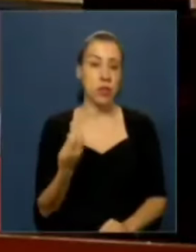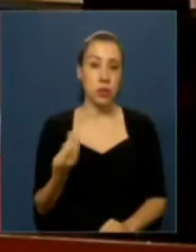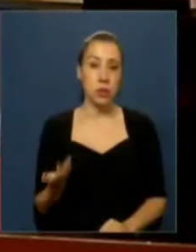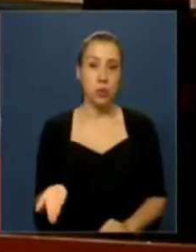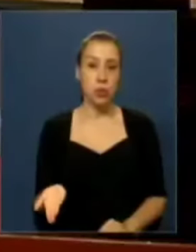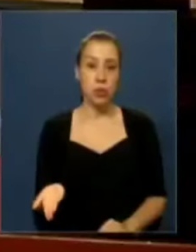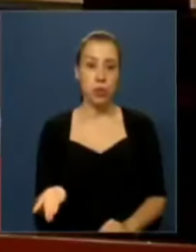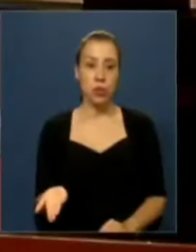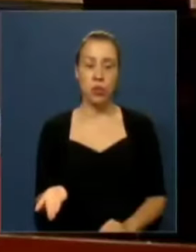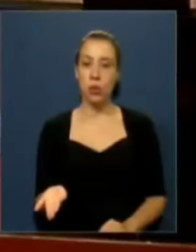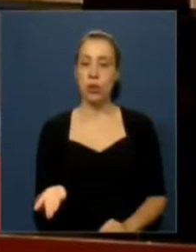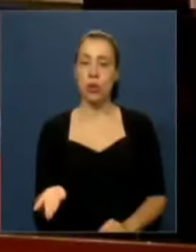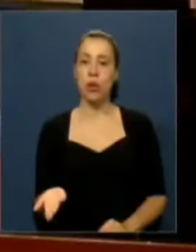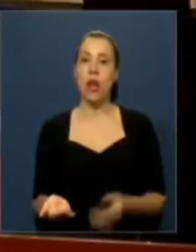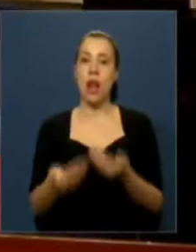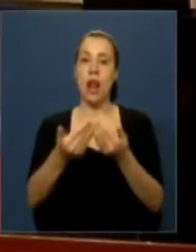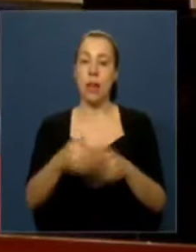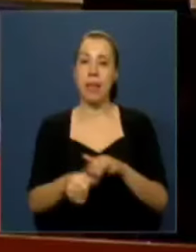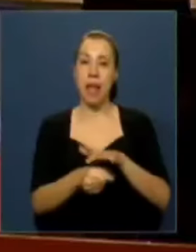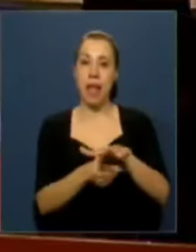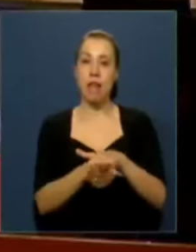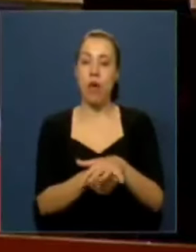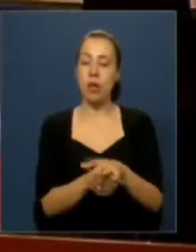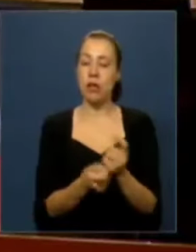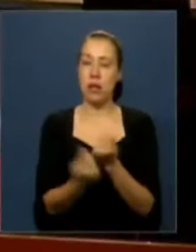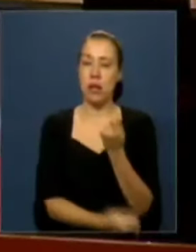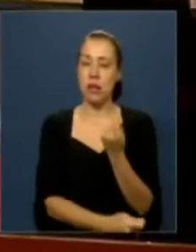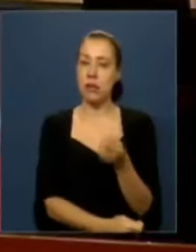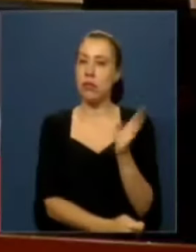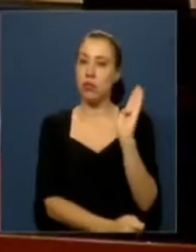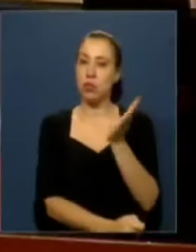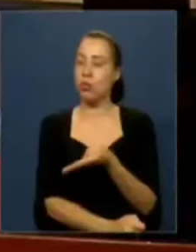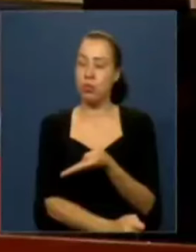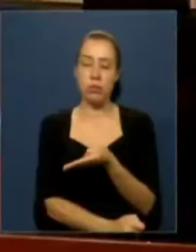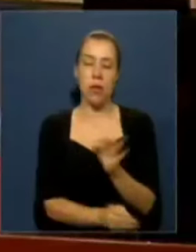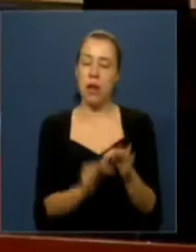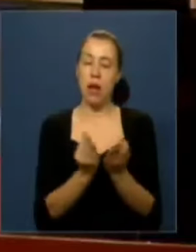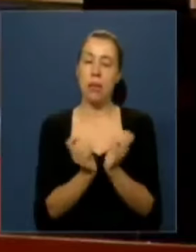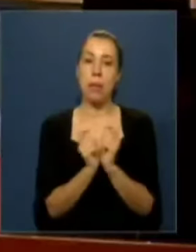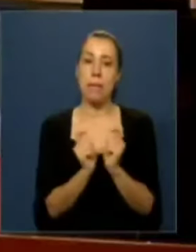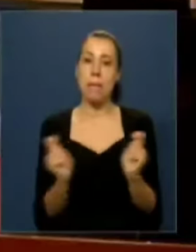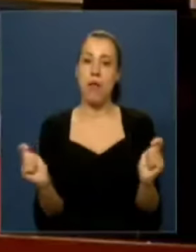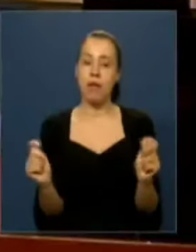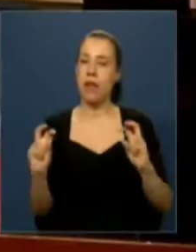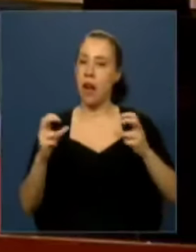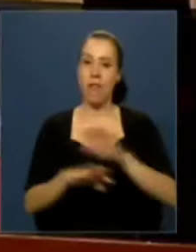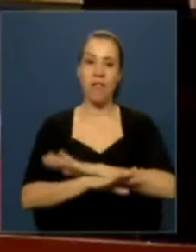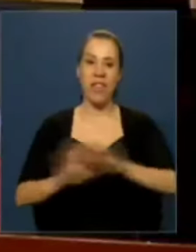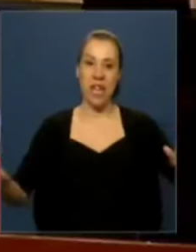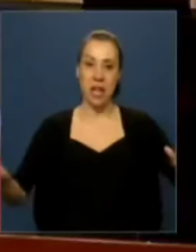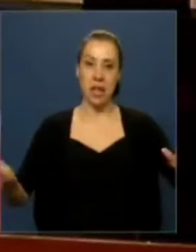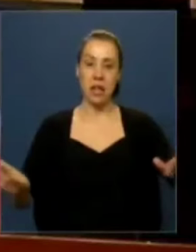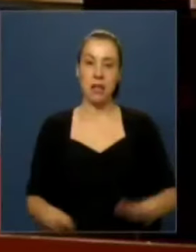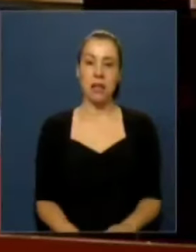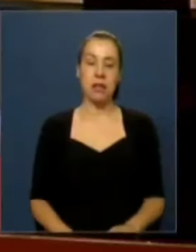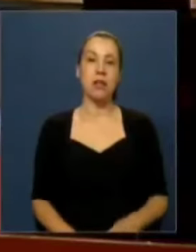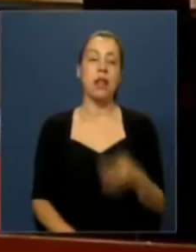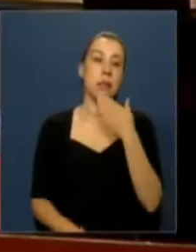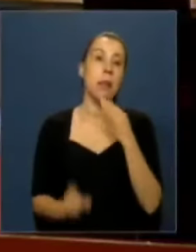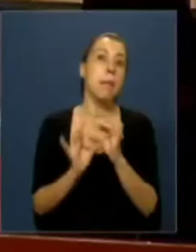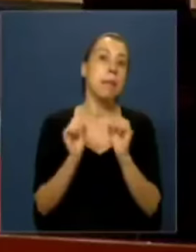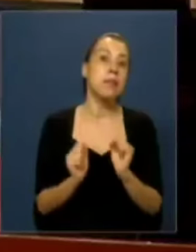razonable que se limite la influencia del dinero suspendiendo completamente la publicidad radial, eventualmente